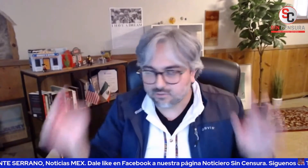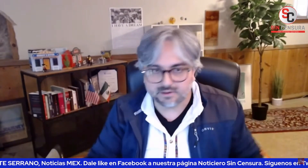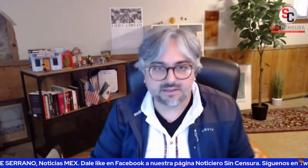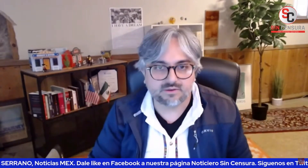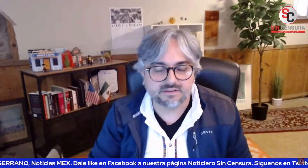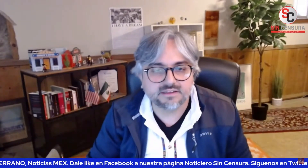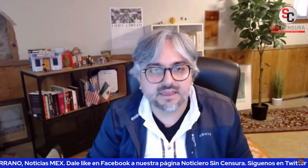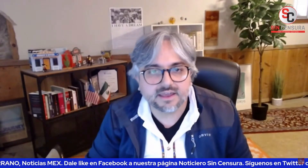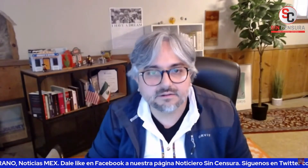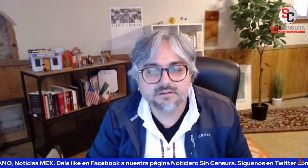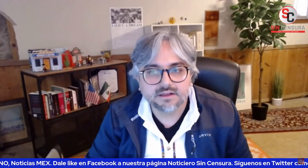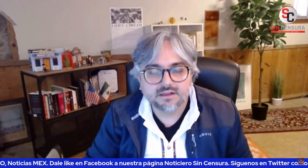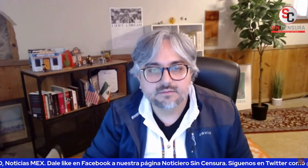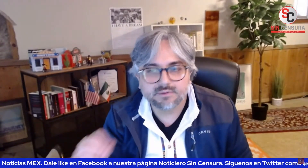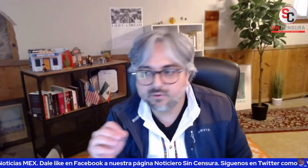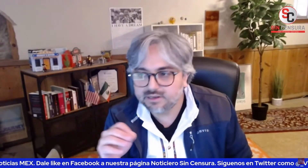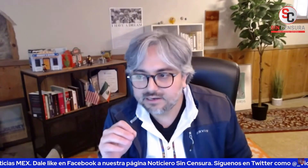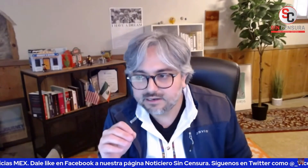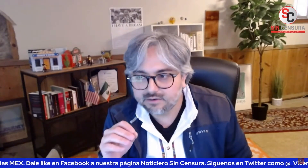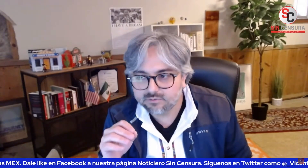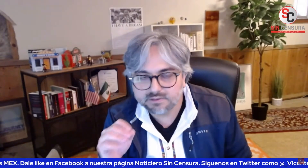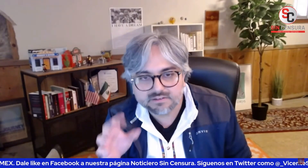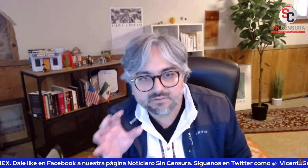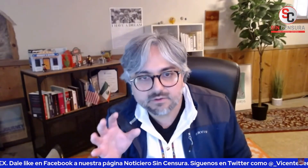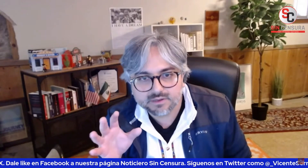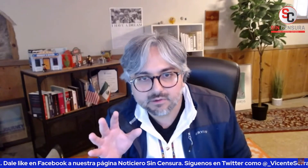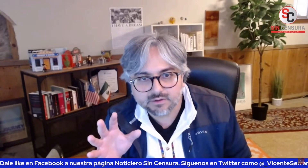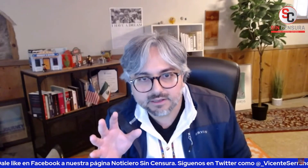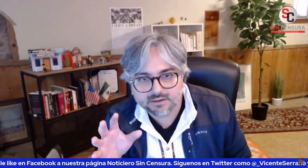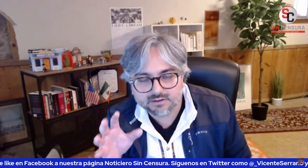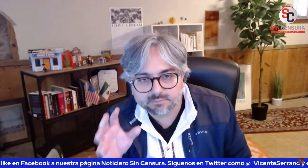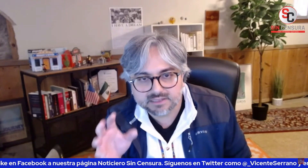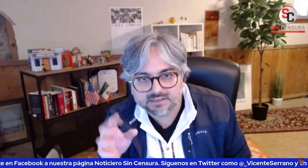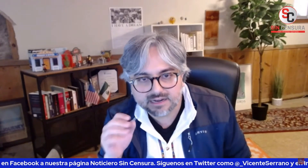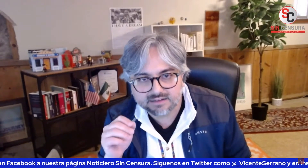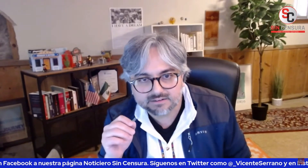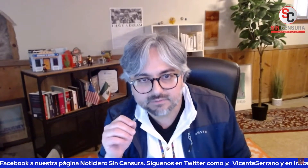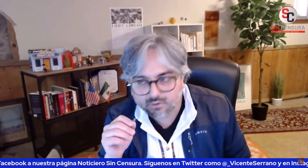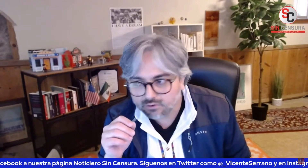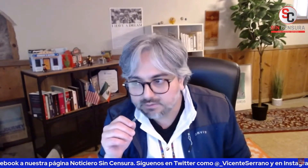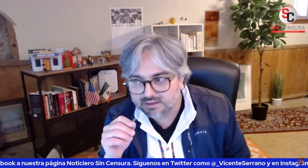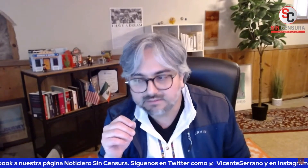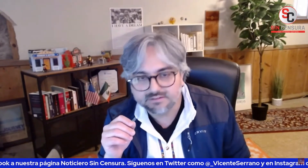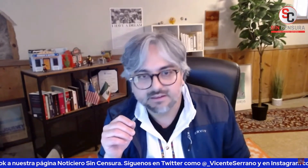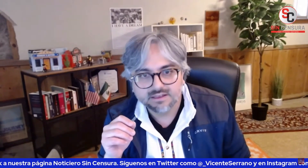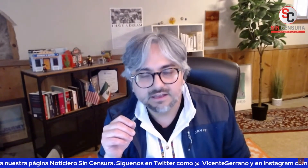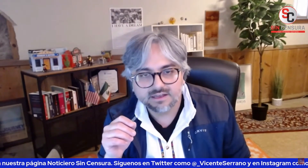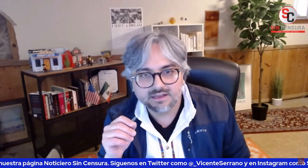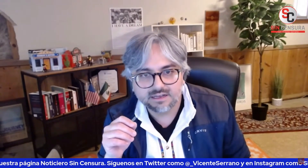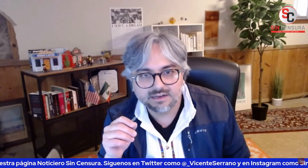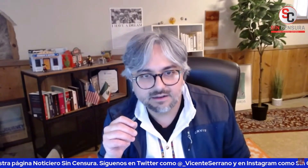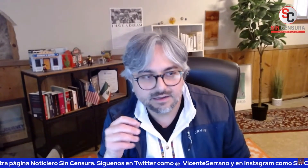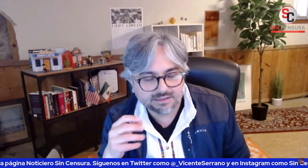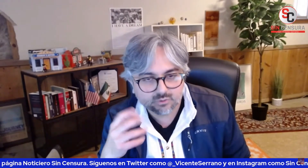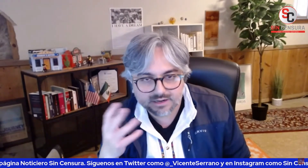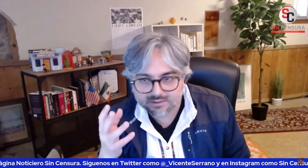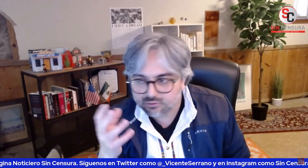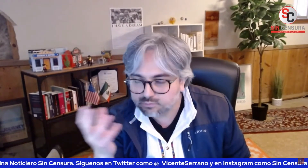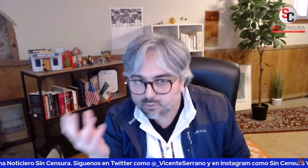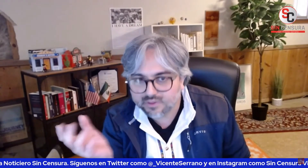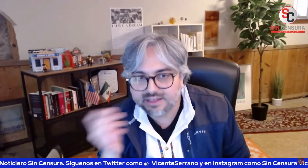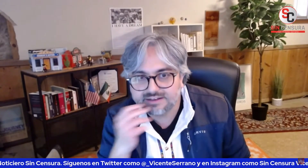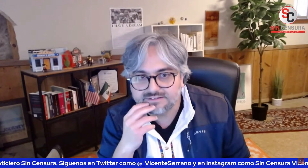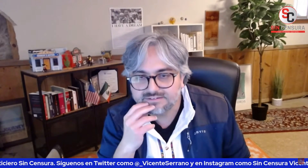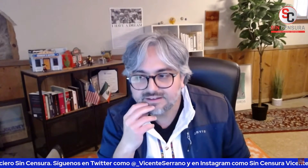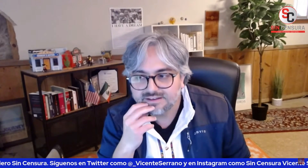municipales, gobernadores aquí y allá, ¿no? Pero en lo específico y en lo que respecta a las reformas, al actuar de